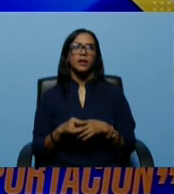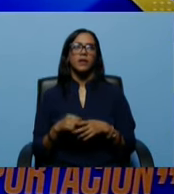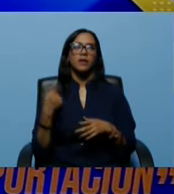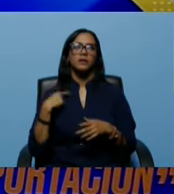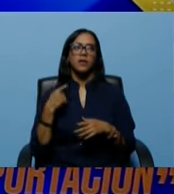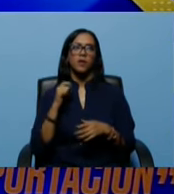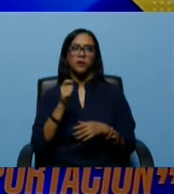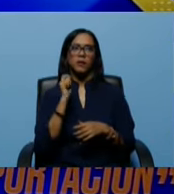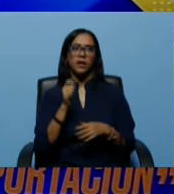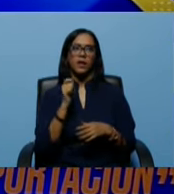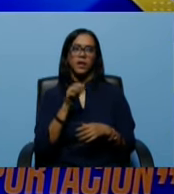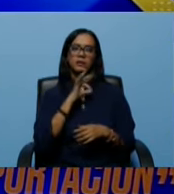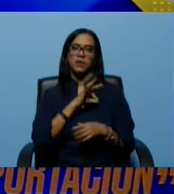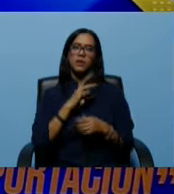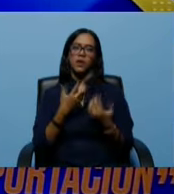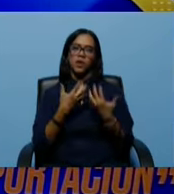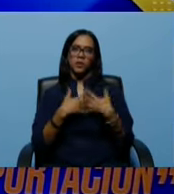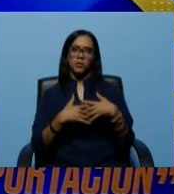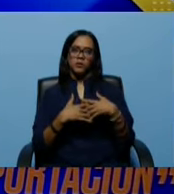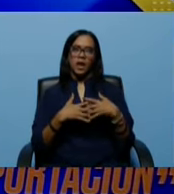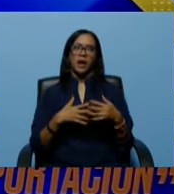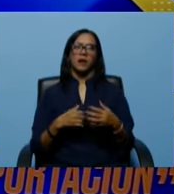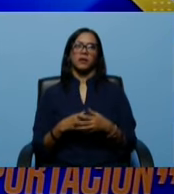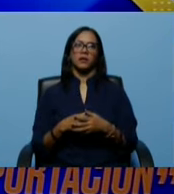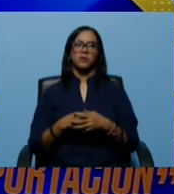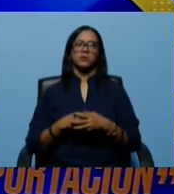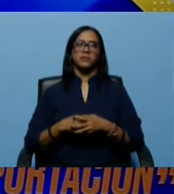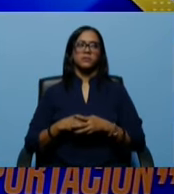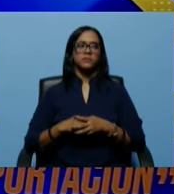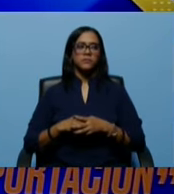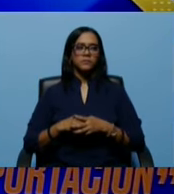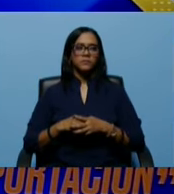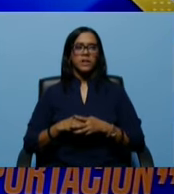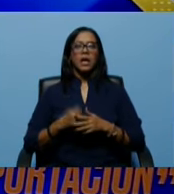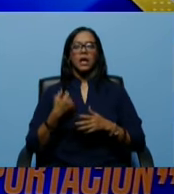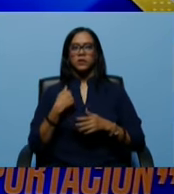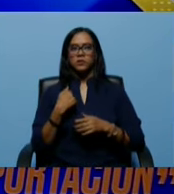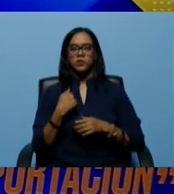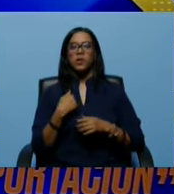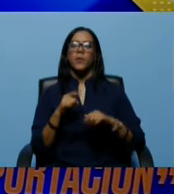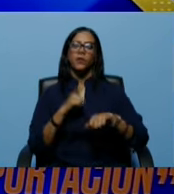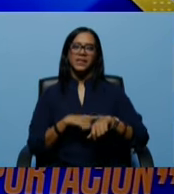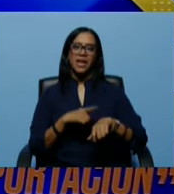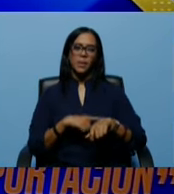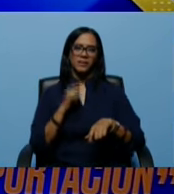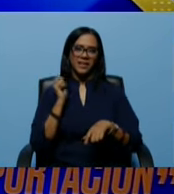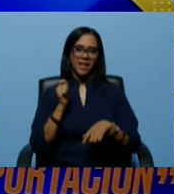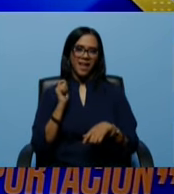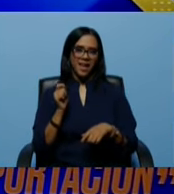tarea, señores industriales, empresarios, y yo le pongo tiempo a esa tarea.